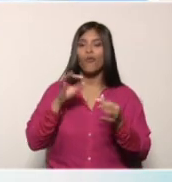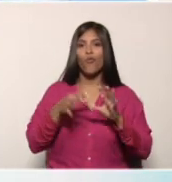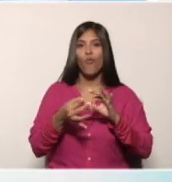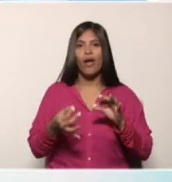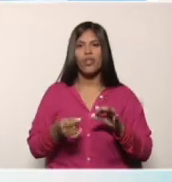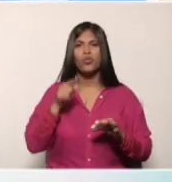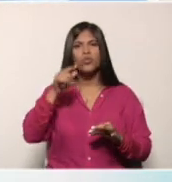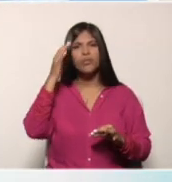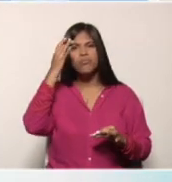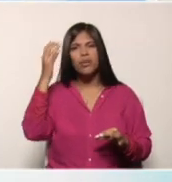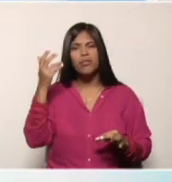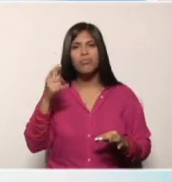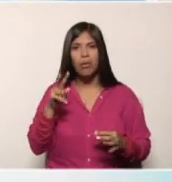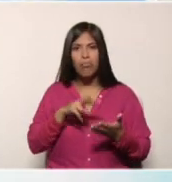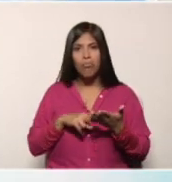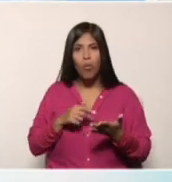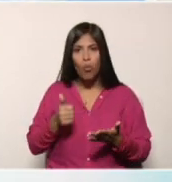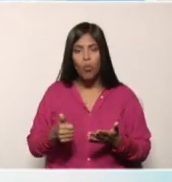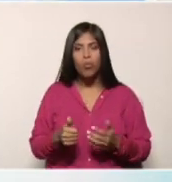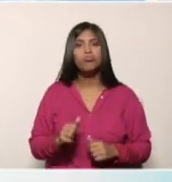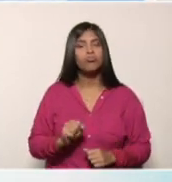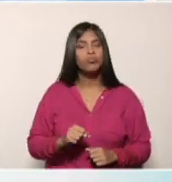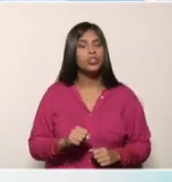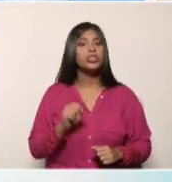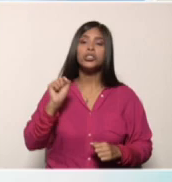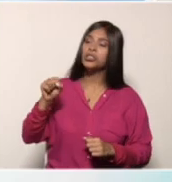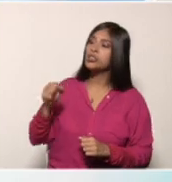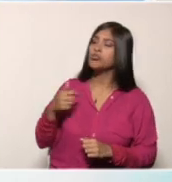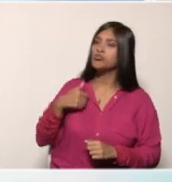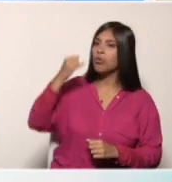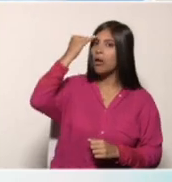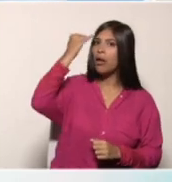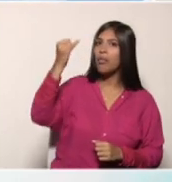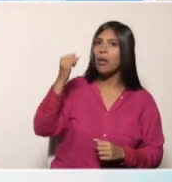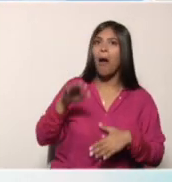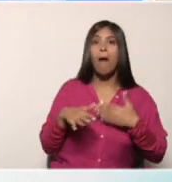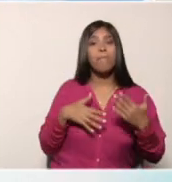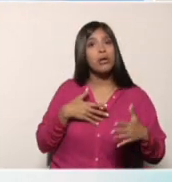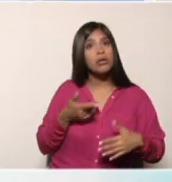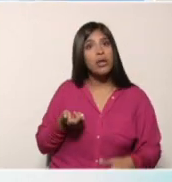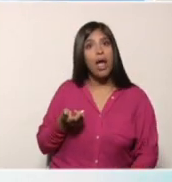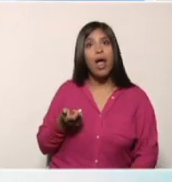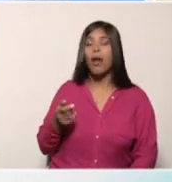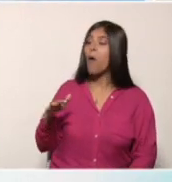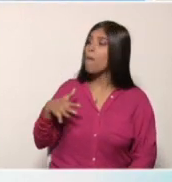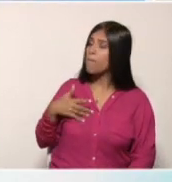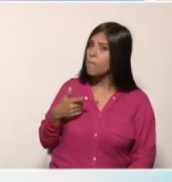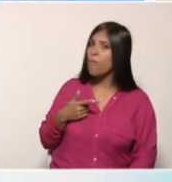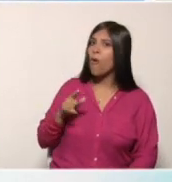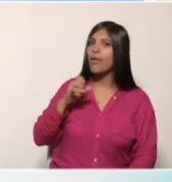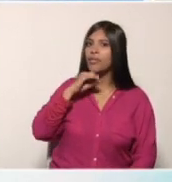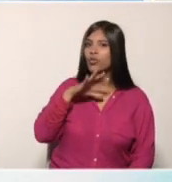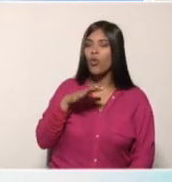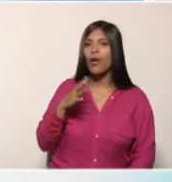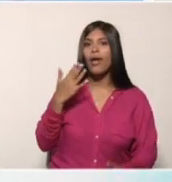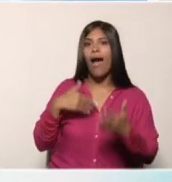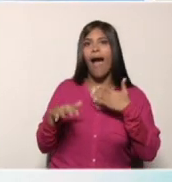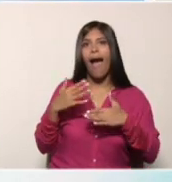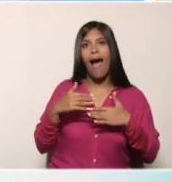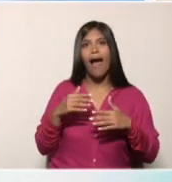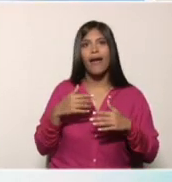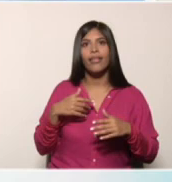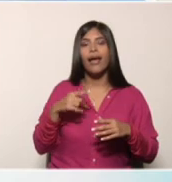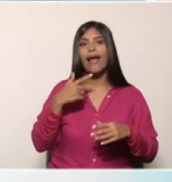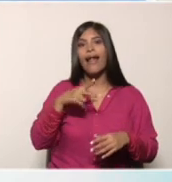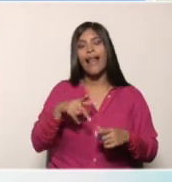¿qué te parece si intentamos hacer uno? Claro que sí, y se me ocurre una genial idea. ¿Qué te parece si abordamos la historia lo antes visto en la clase de